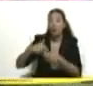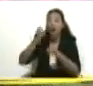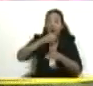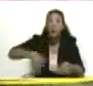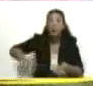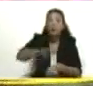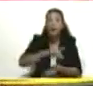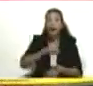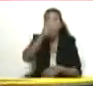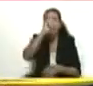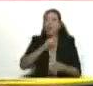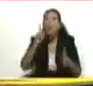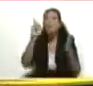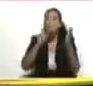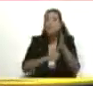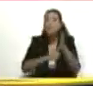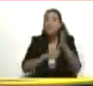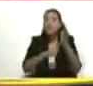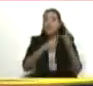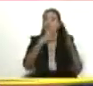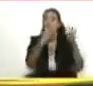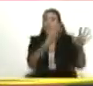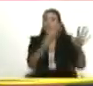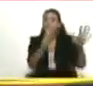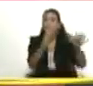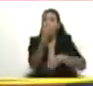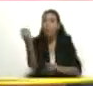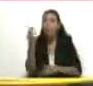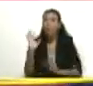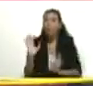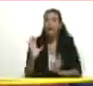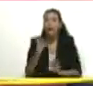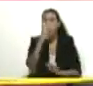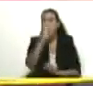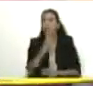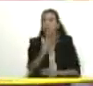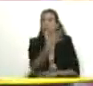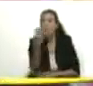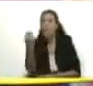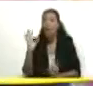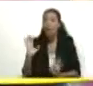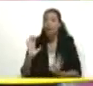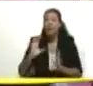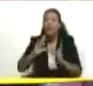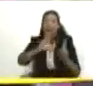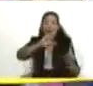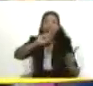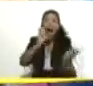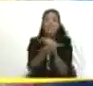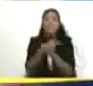En los años 40, 50. Y nos transculturizaron.